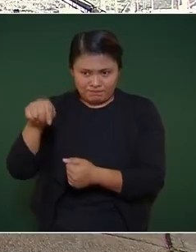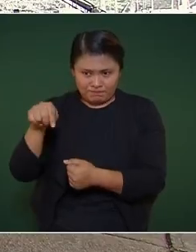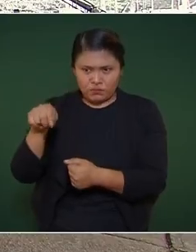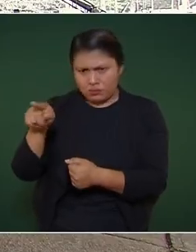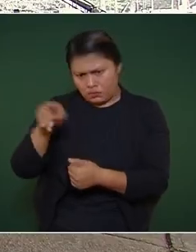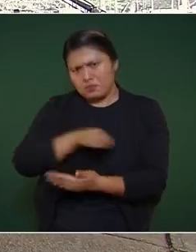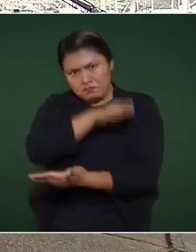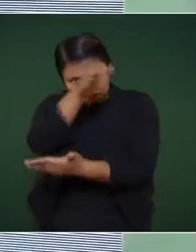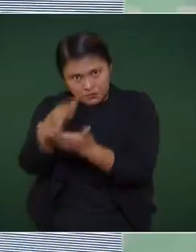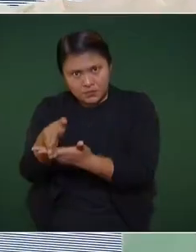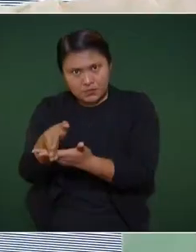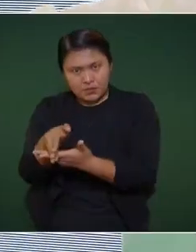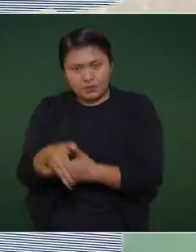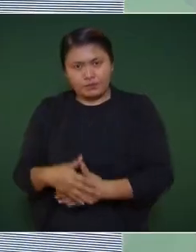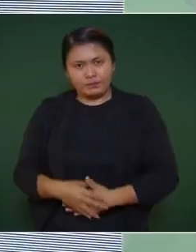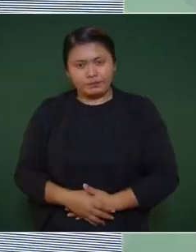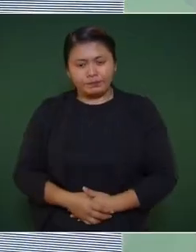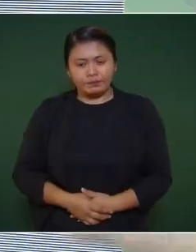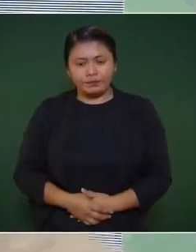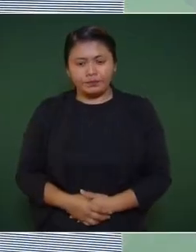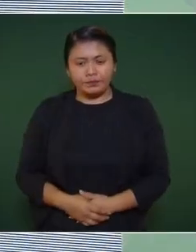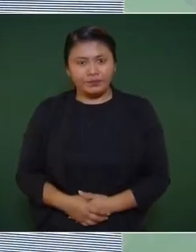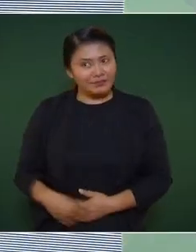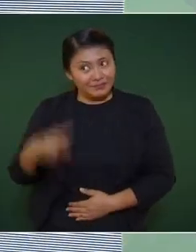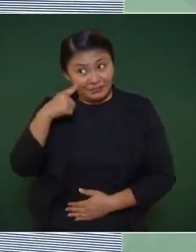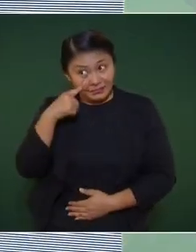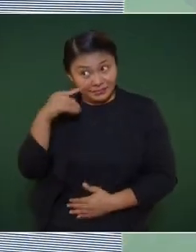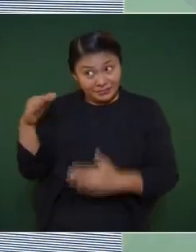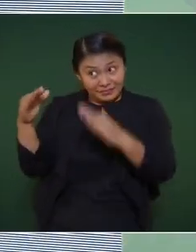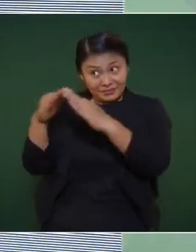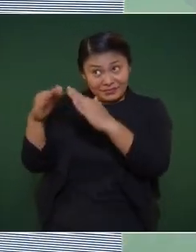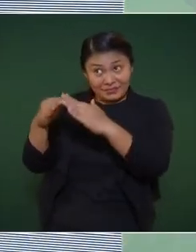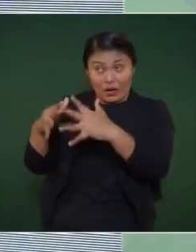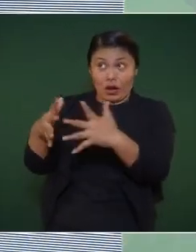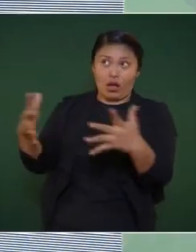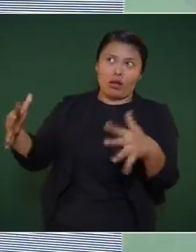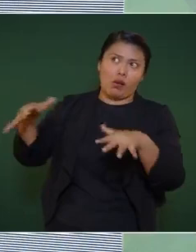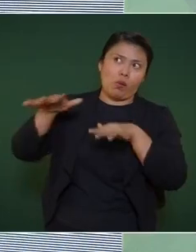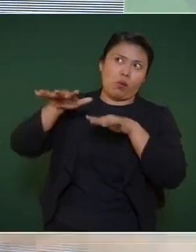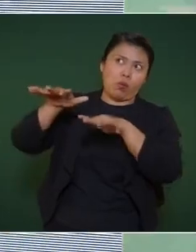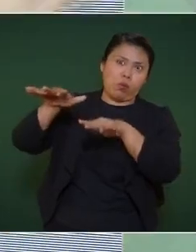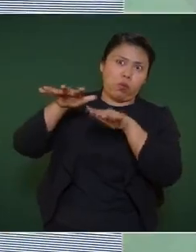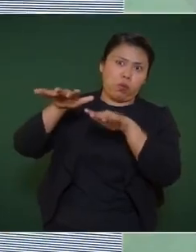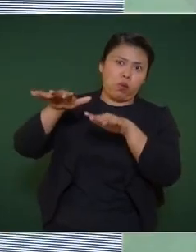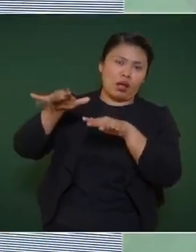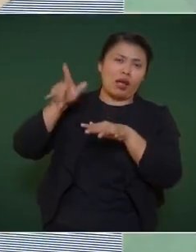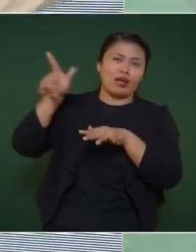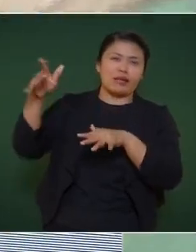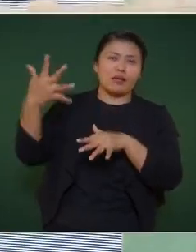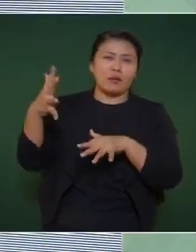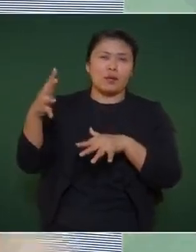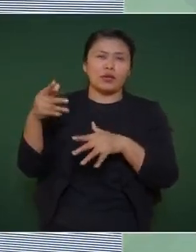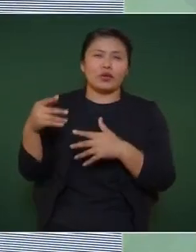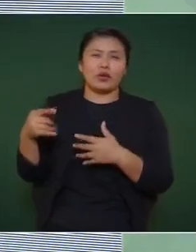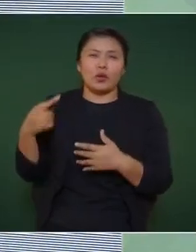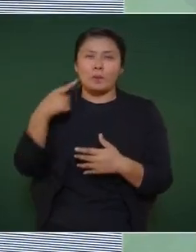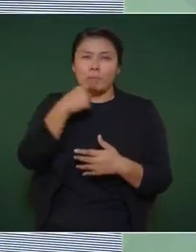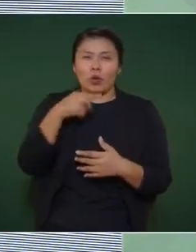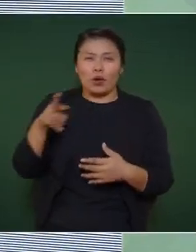para que vean lo que son mansiones. allá por Boca del Río.